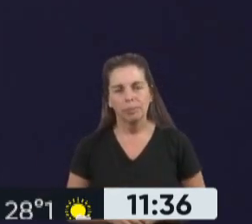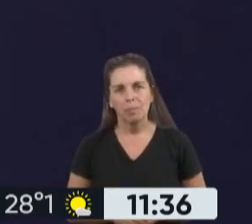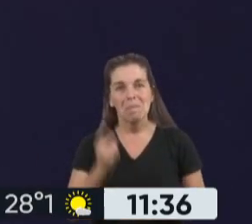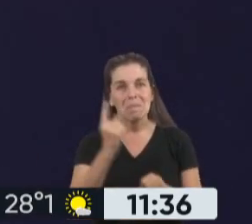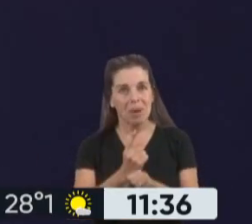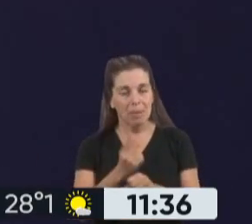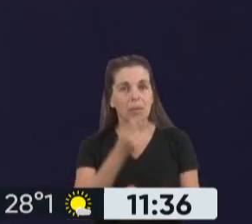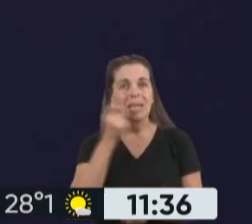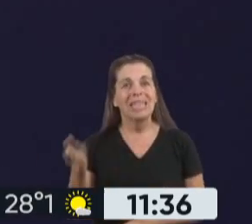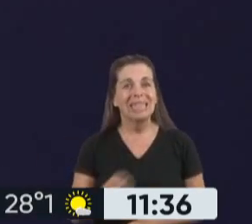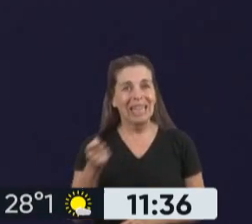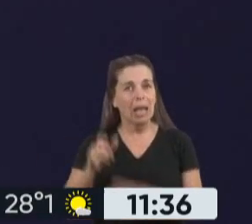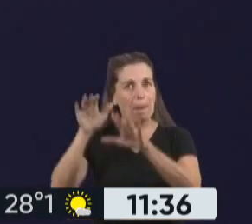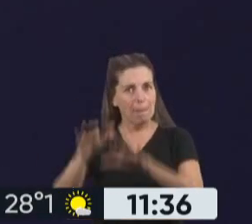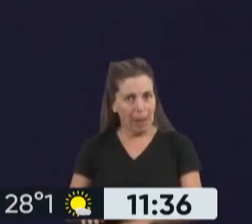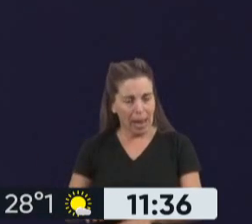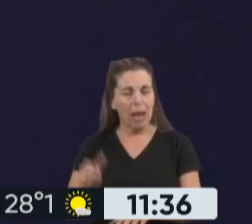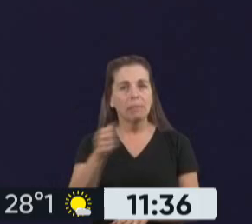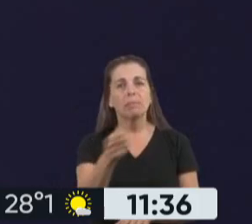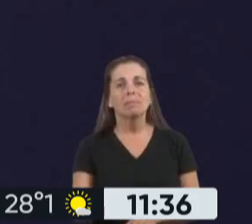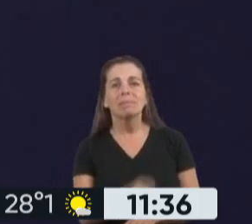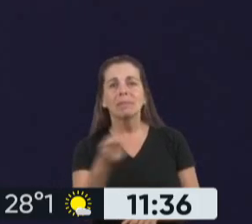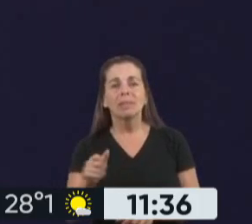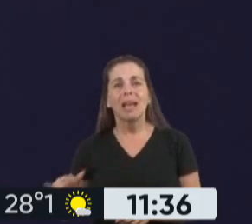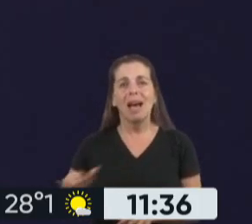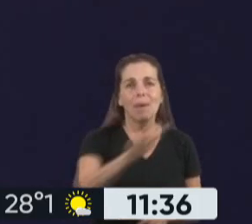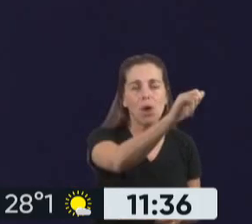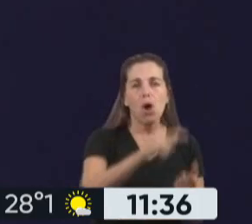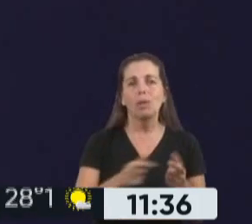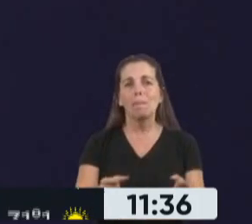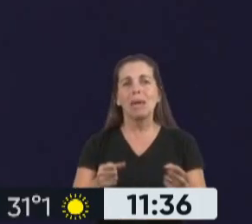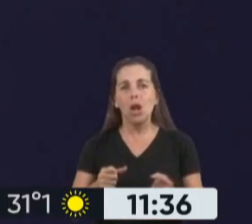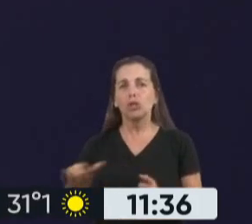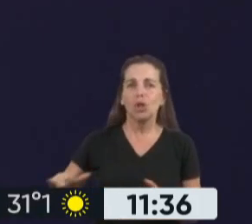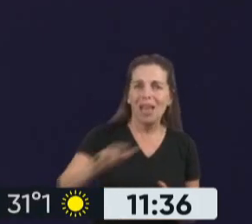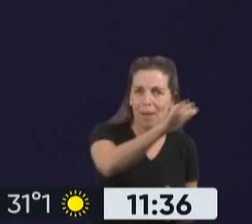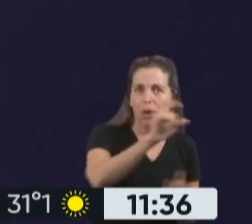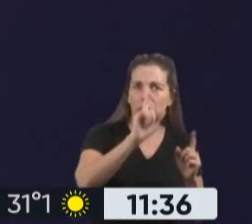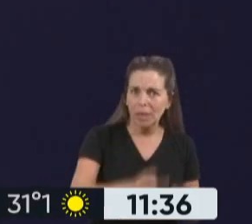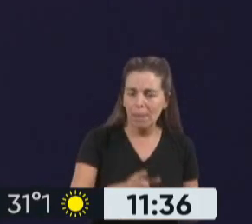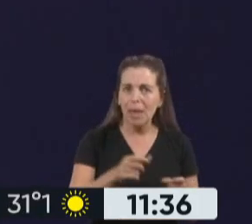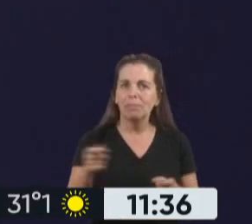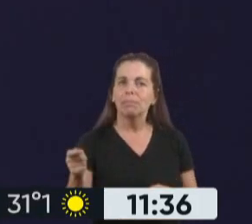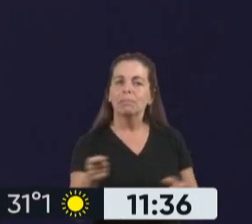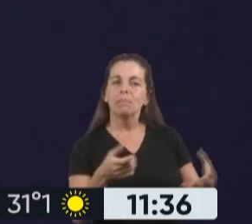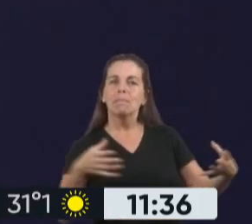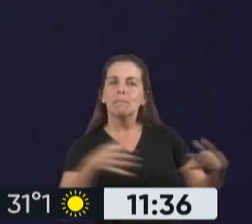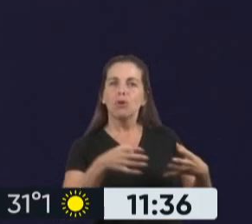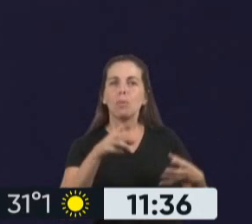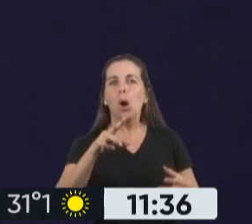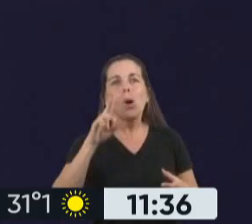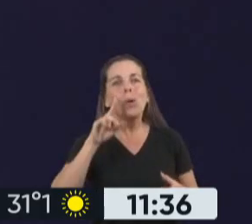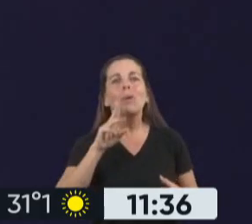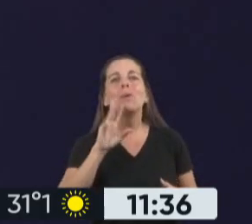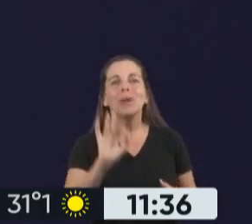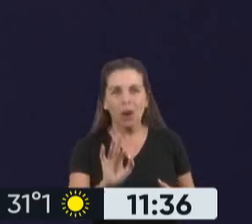Primero, los gremios que paran son el gremio de aeronavegantes y el gremio de pilotos de Pablo Viró, que es obvio que se resisten